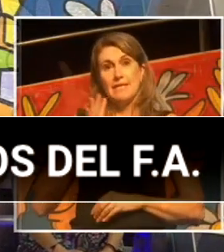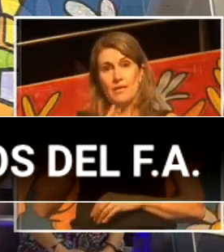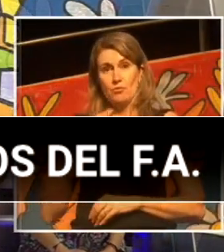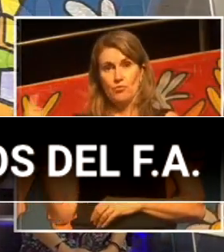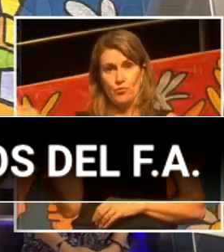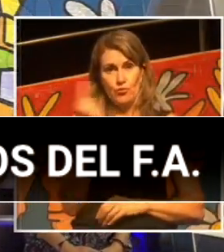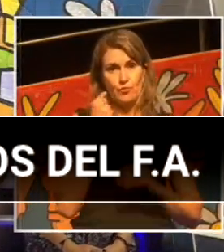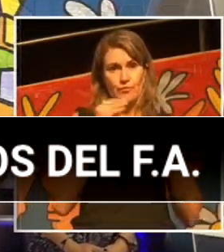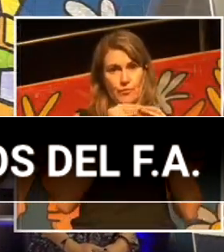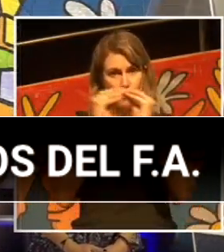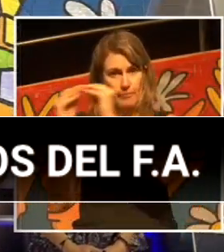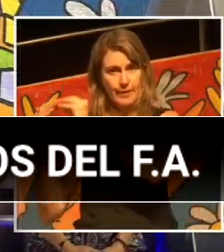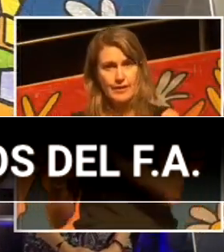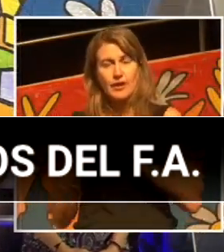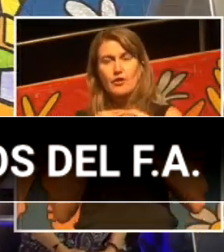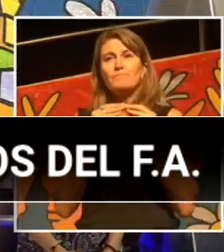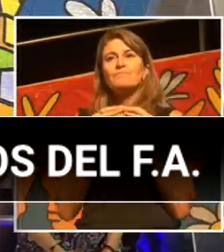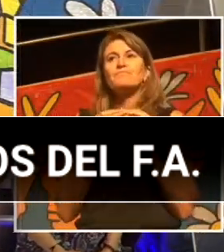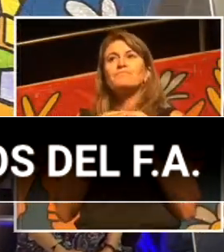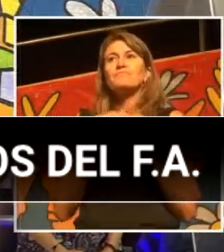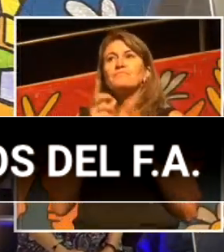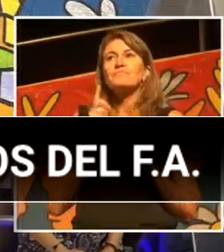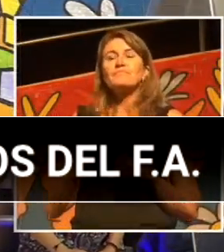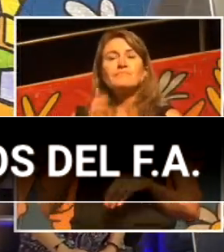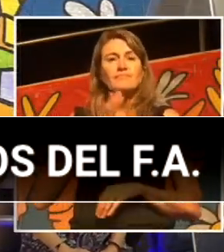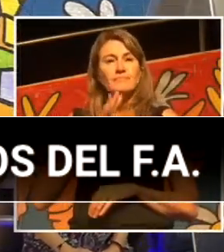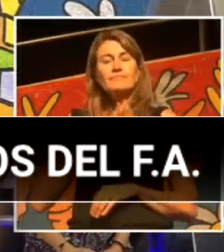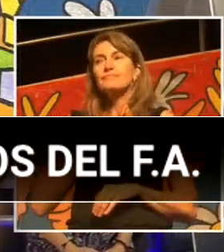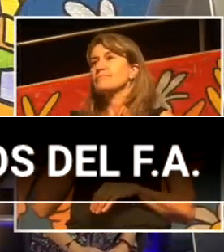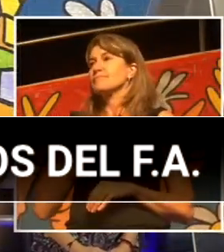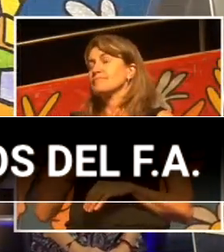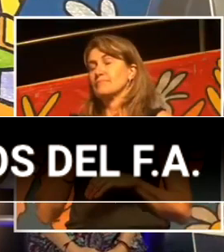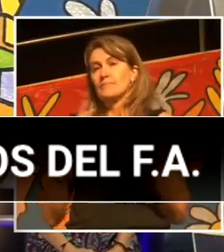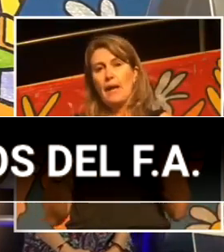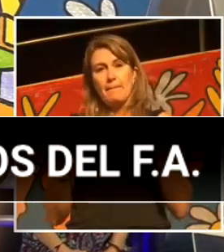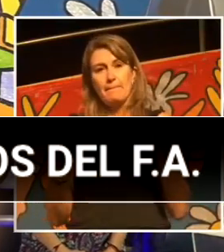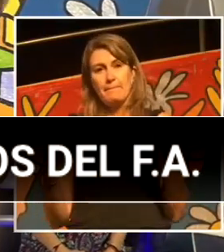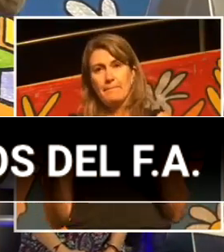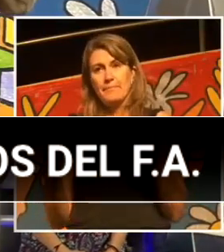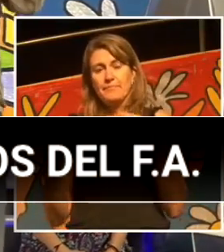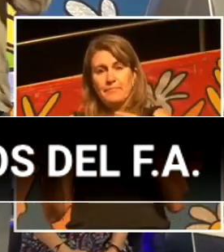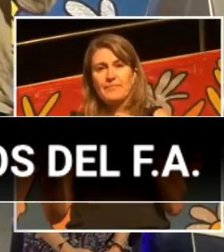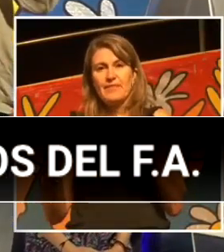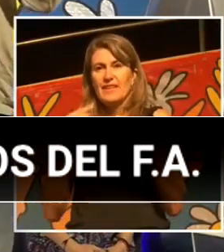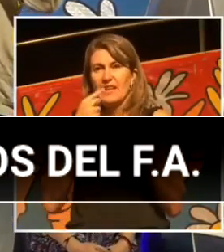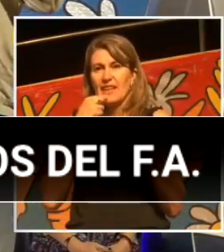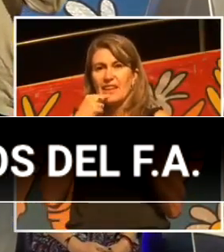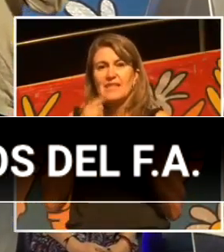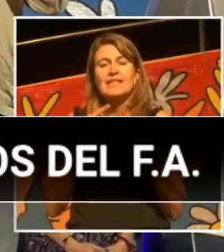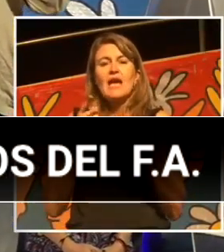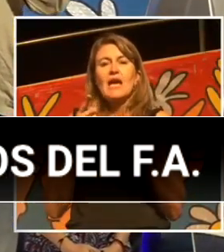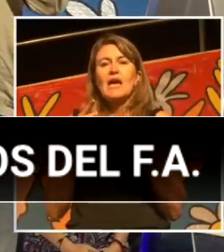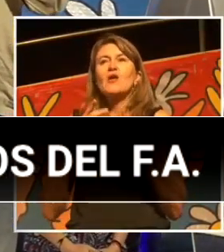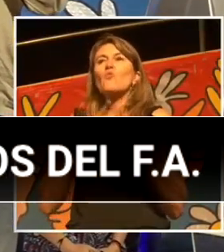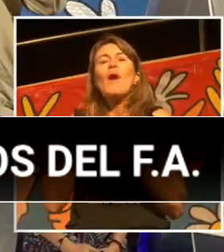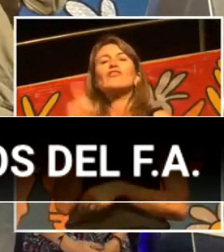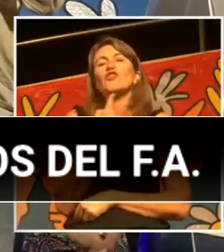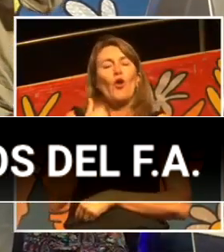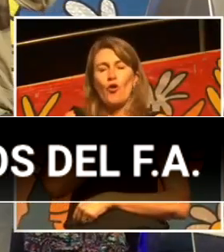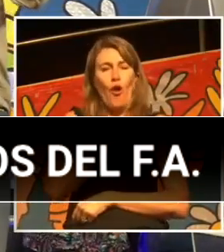qué pasó tenemos un papel que es el de cero posición